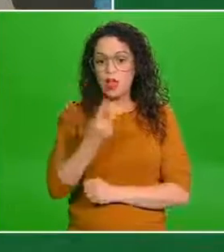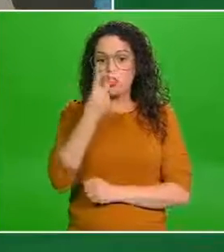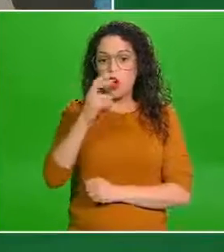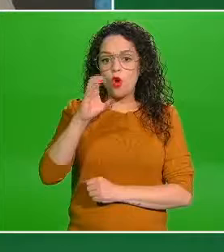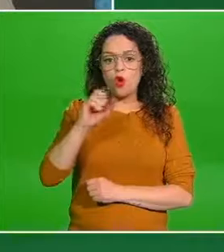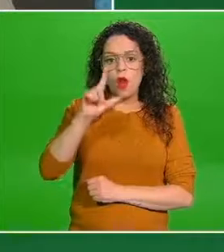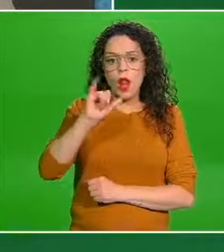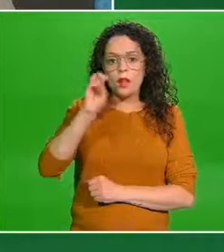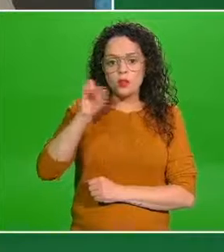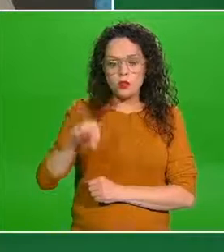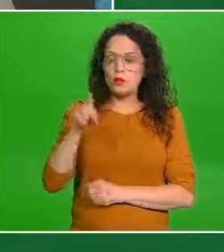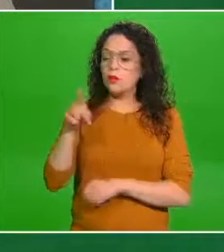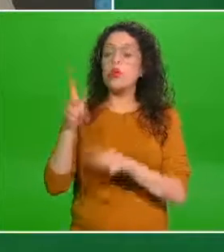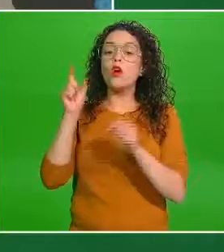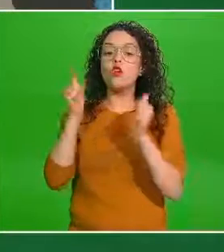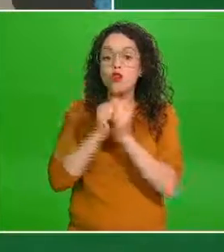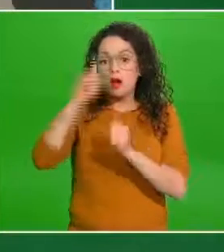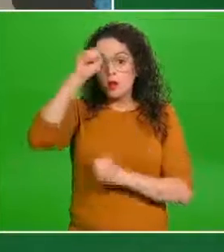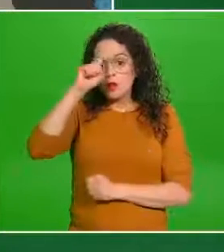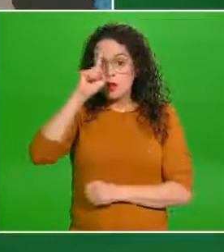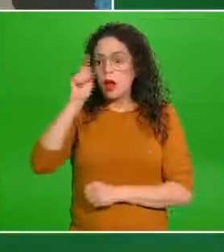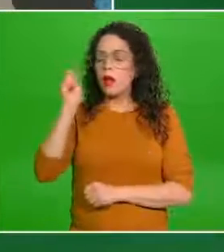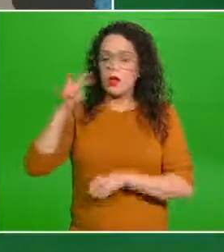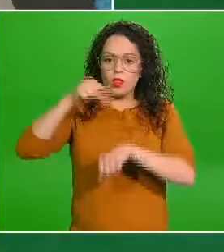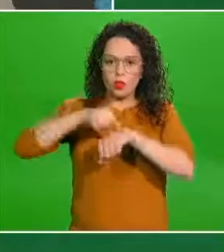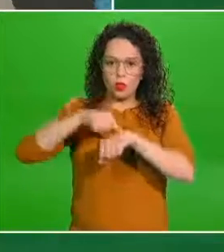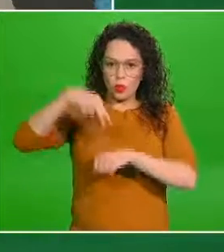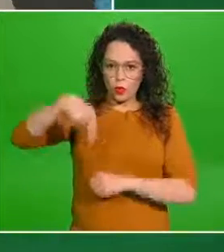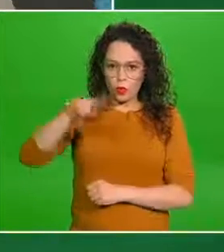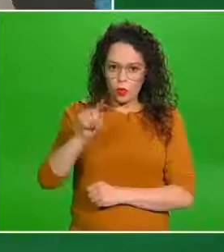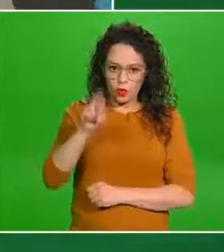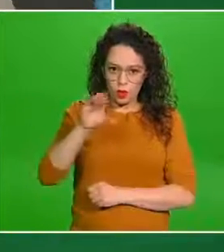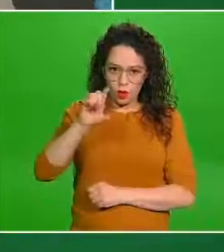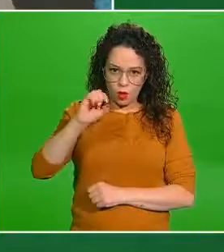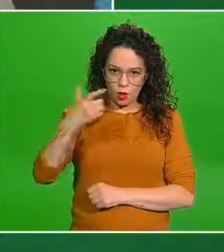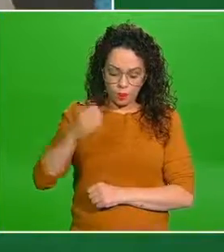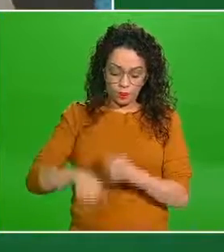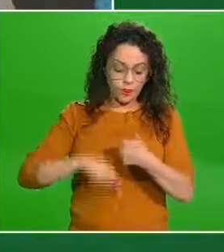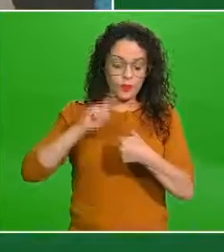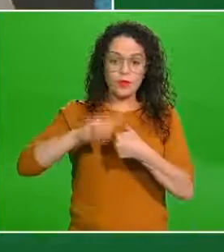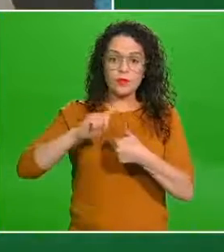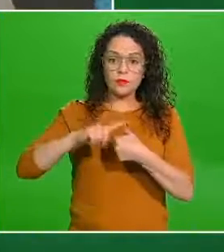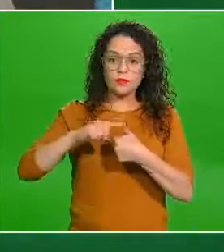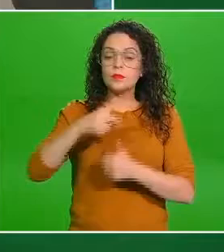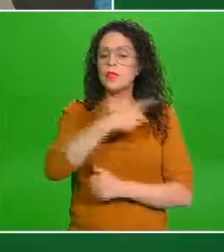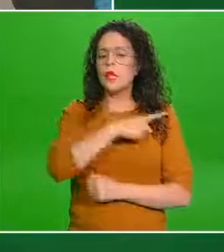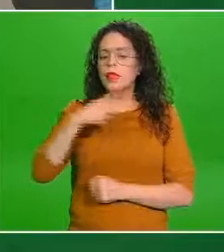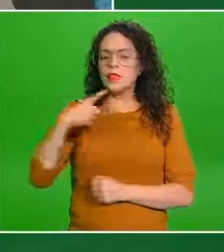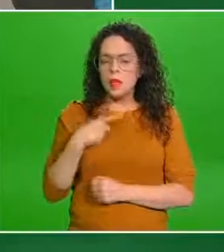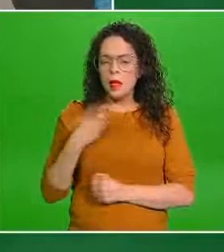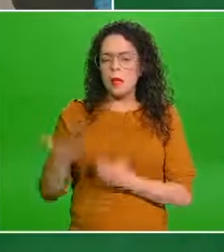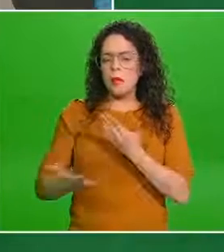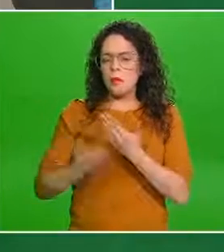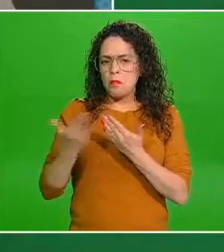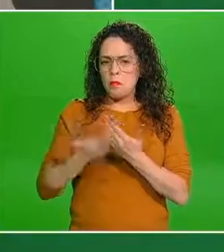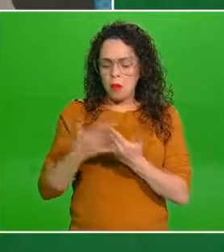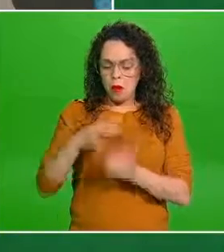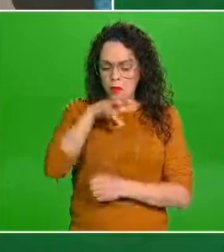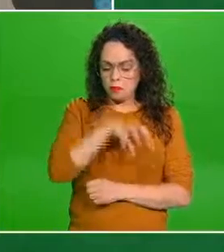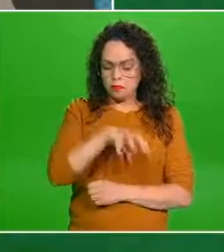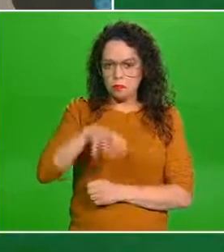de un nutriólogo. Número 6, las colaciones deben ser pequeñas en cantidad.